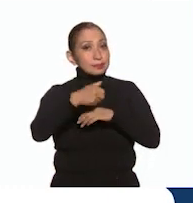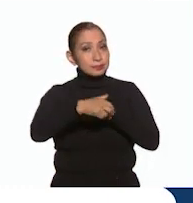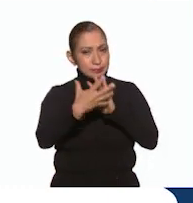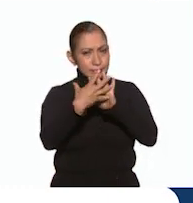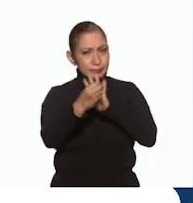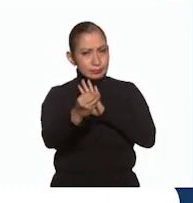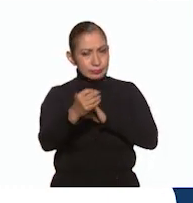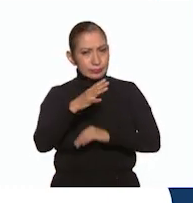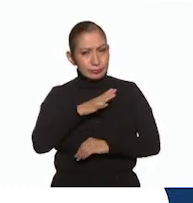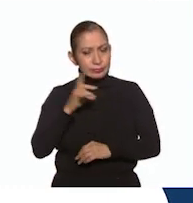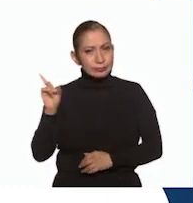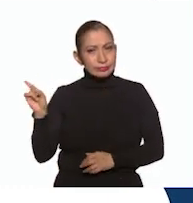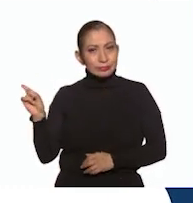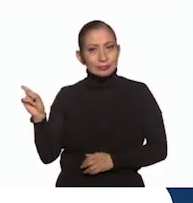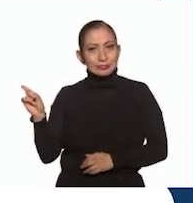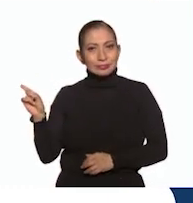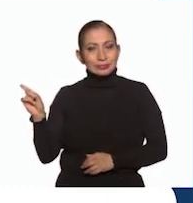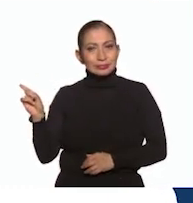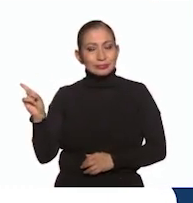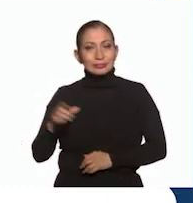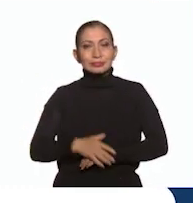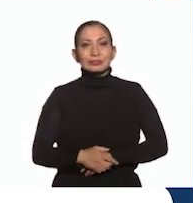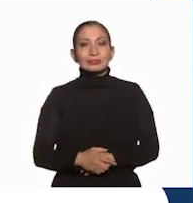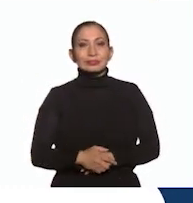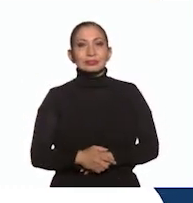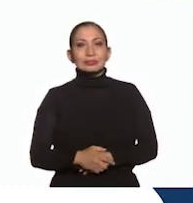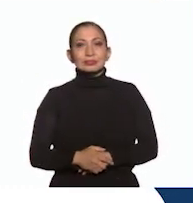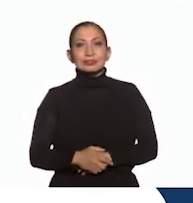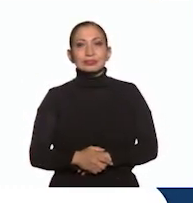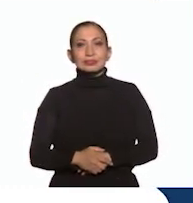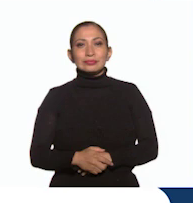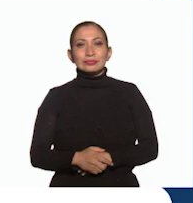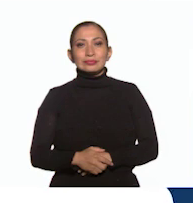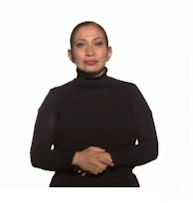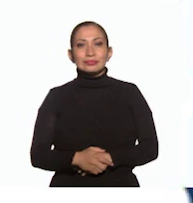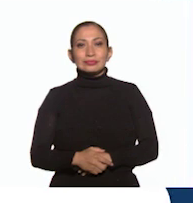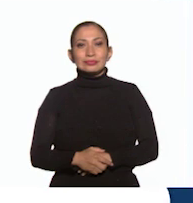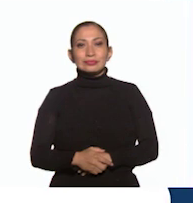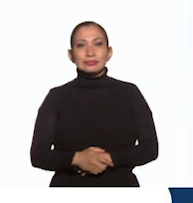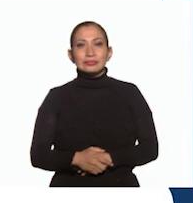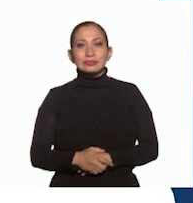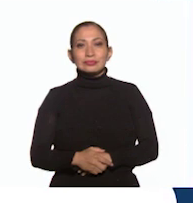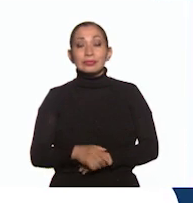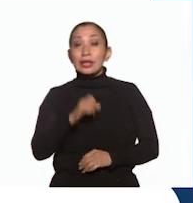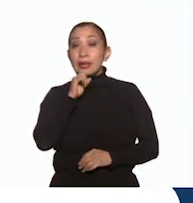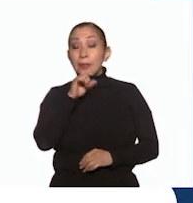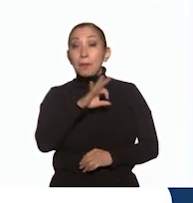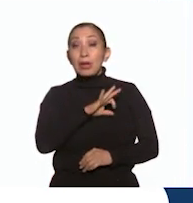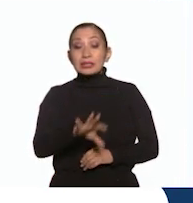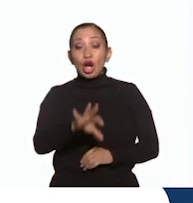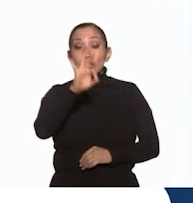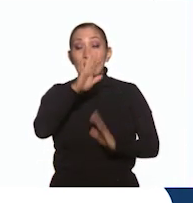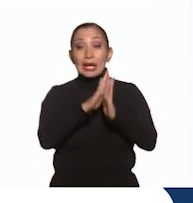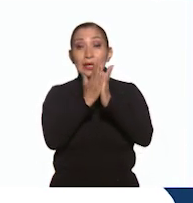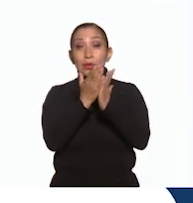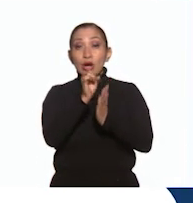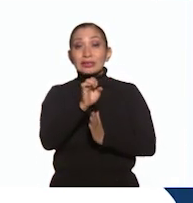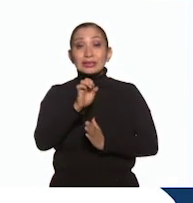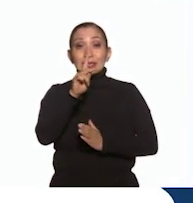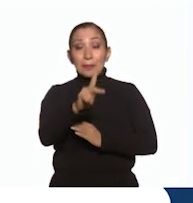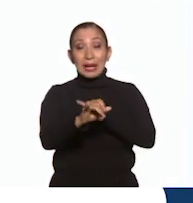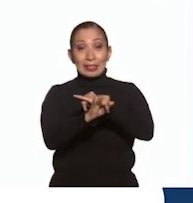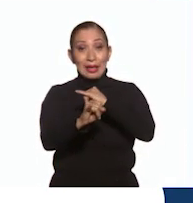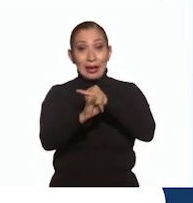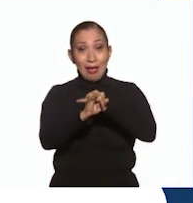55 41 72 04 13 con 100 líneas. También puedes encontrar los libros de texto